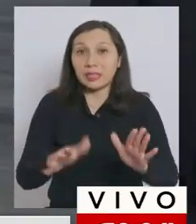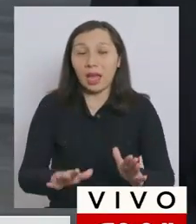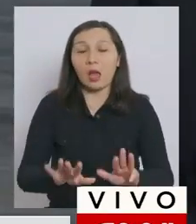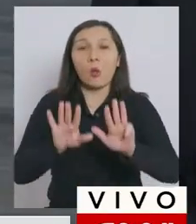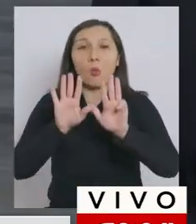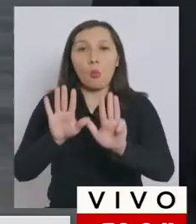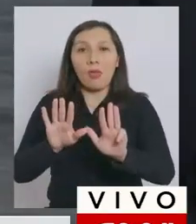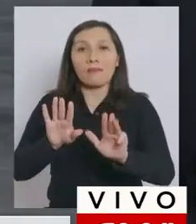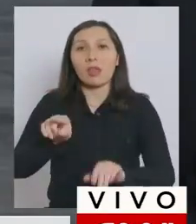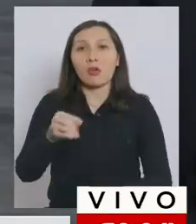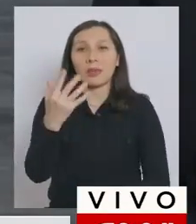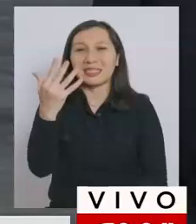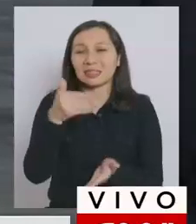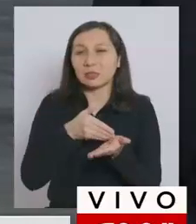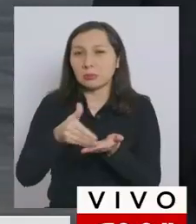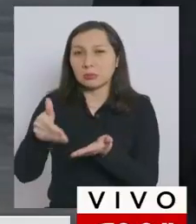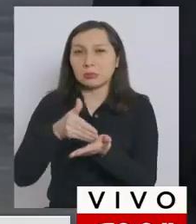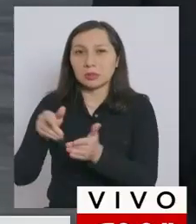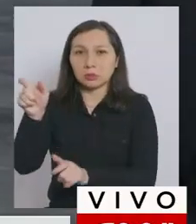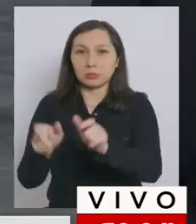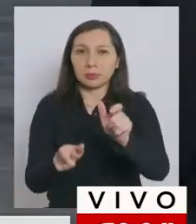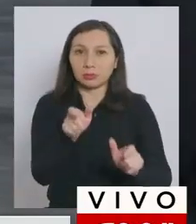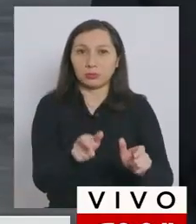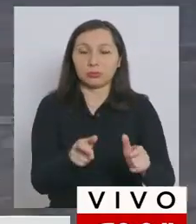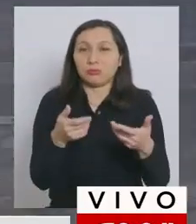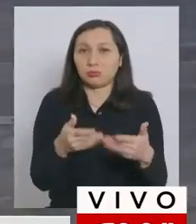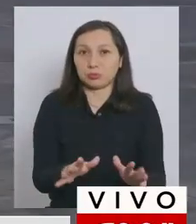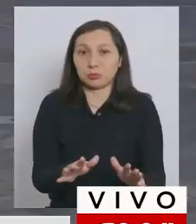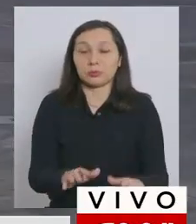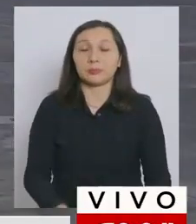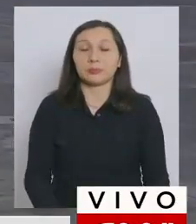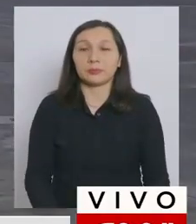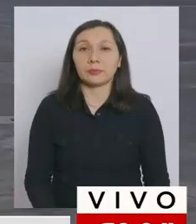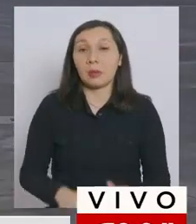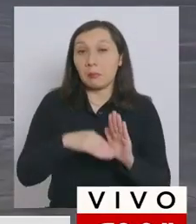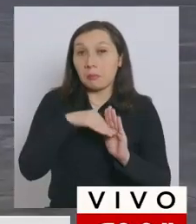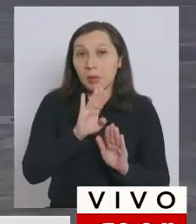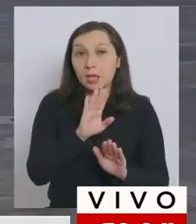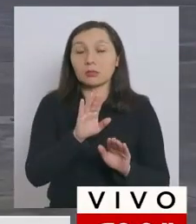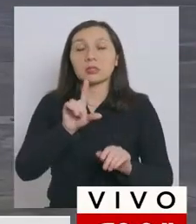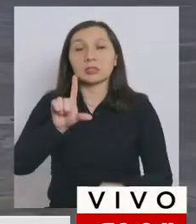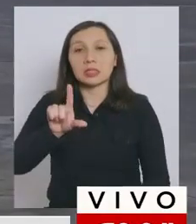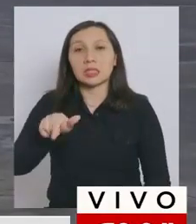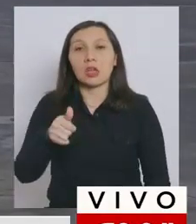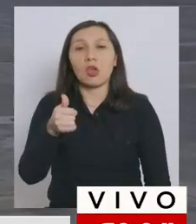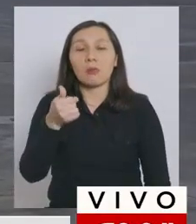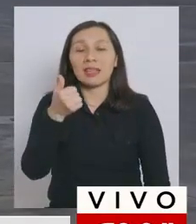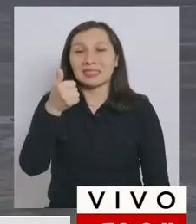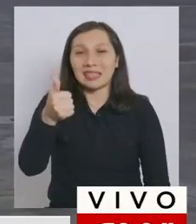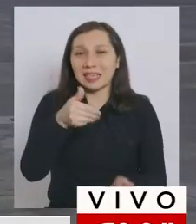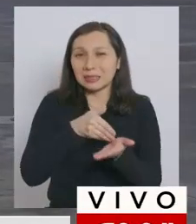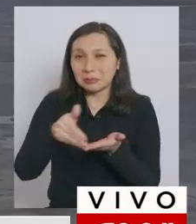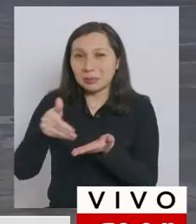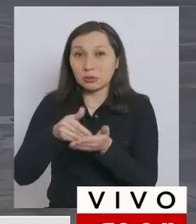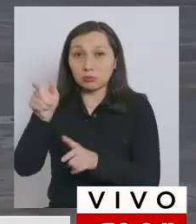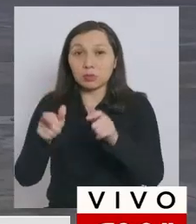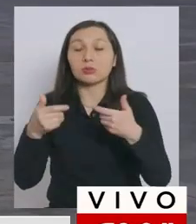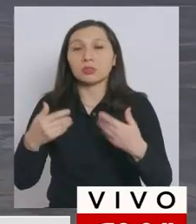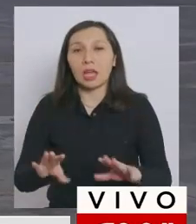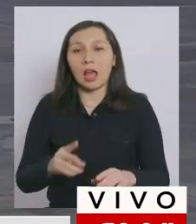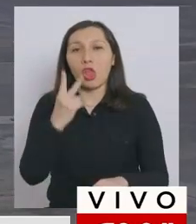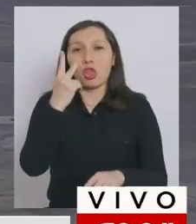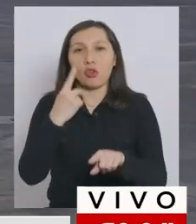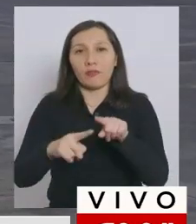más de 9,5 millones de personas de las cuales la mayoría 7,6 millones ya han